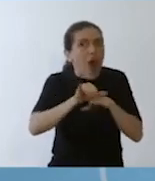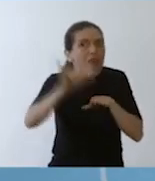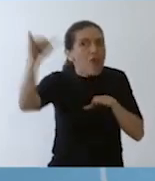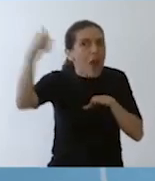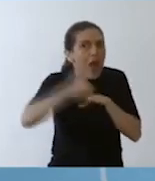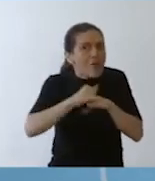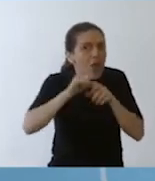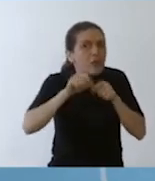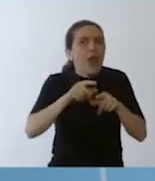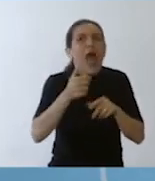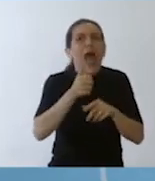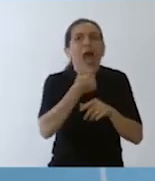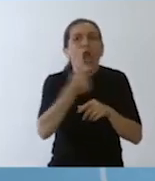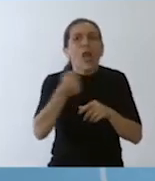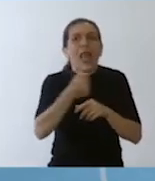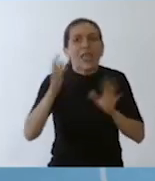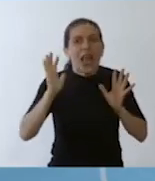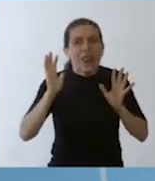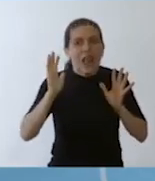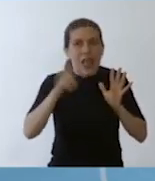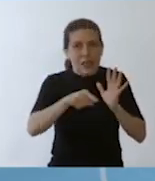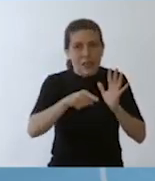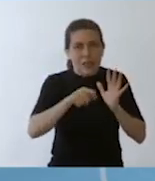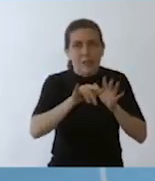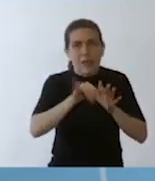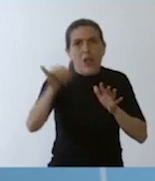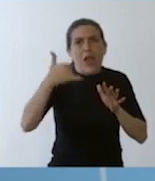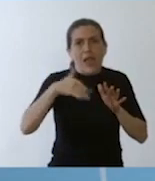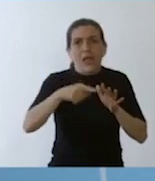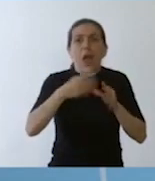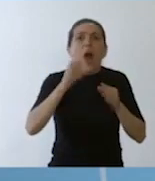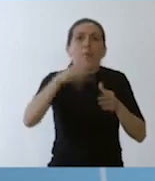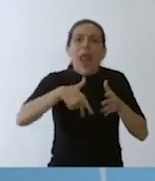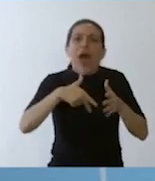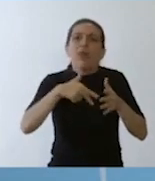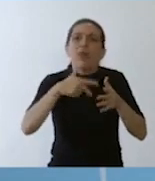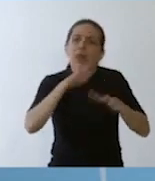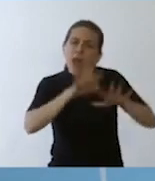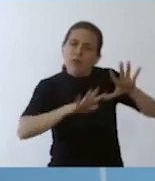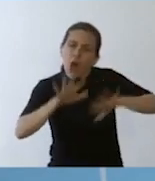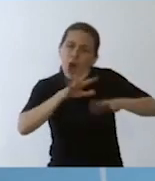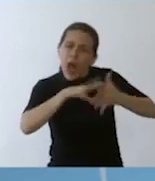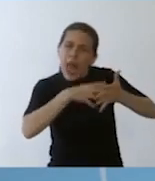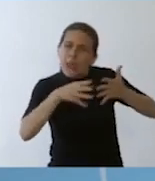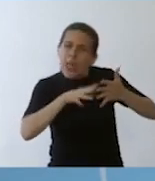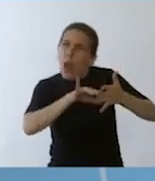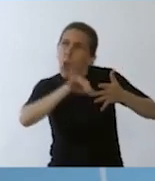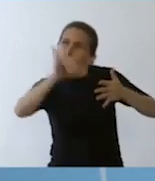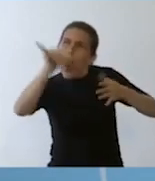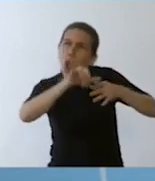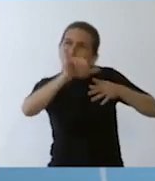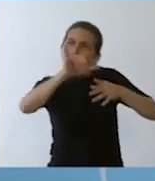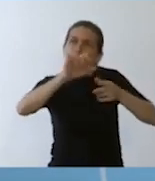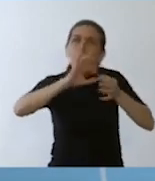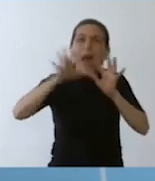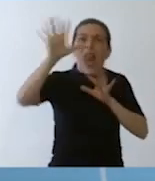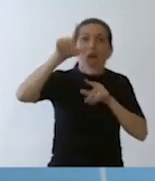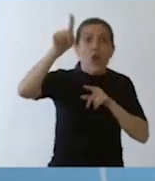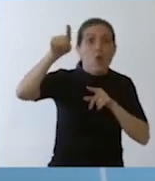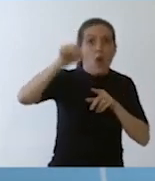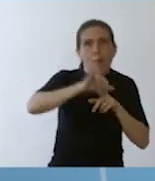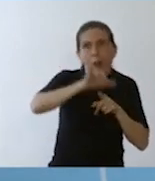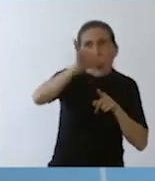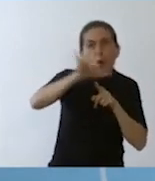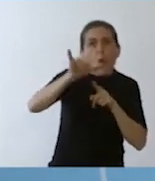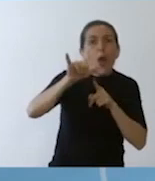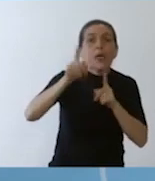Aerolíneas Argentinas, con quien estamos estableciendo un plan de acción de vuelos a los destinos de Europa y